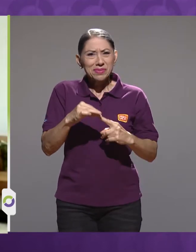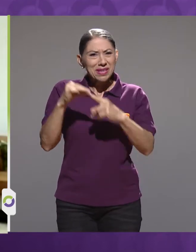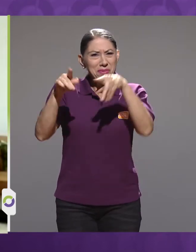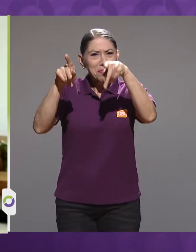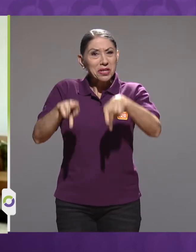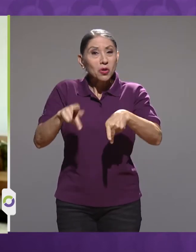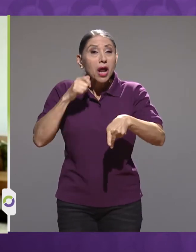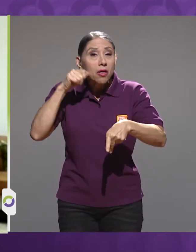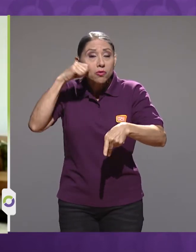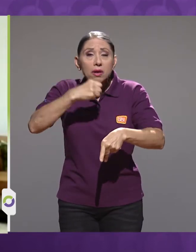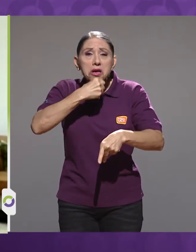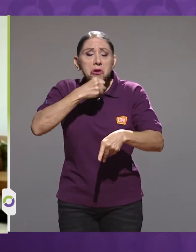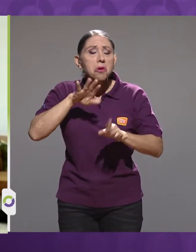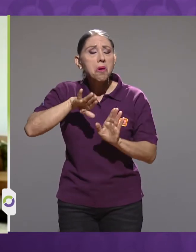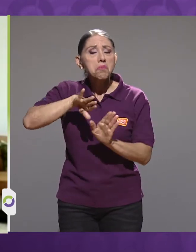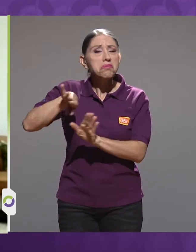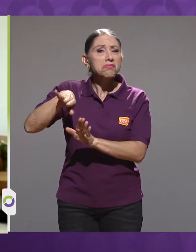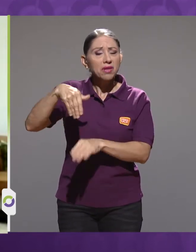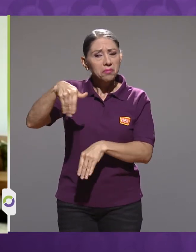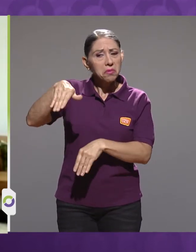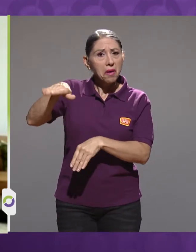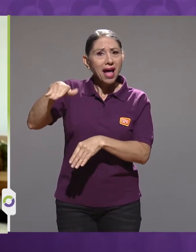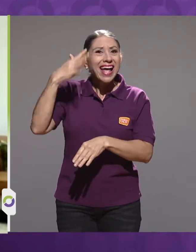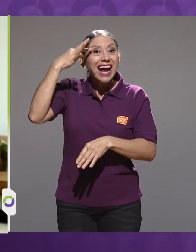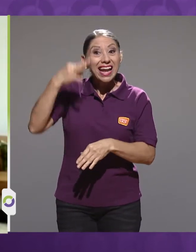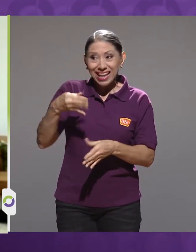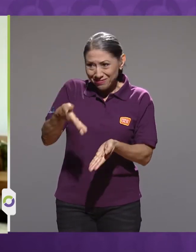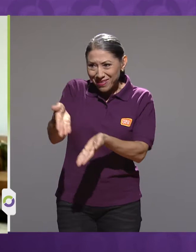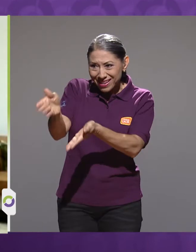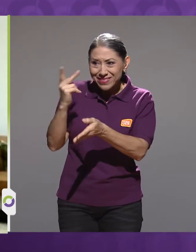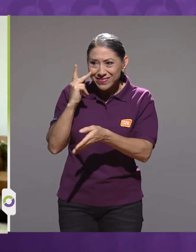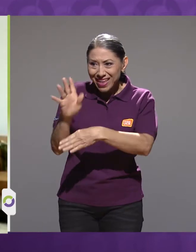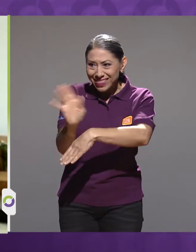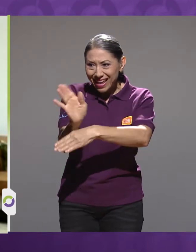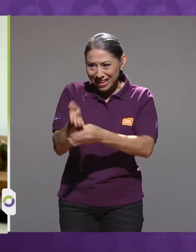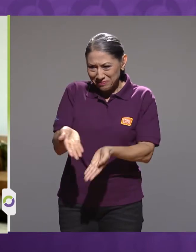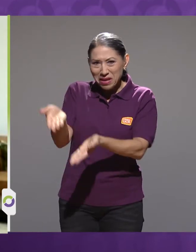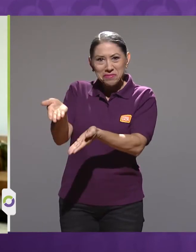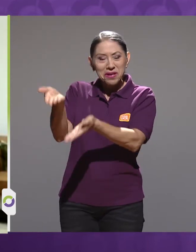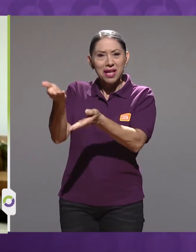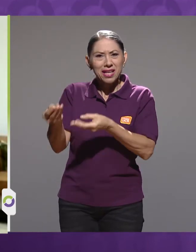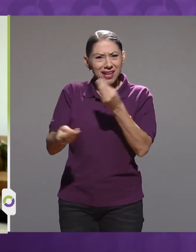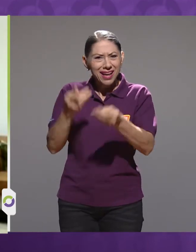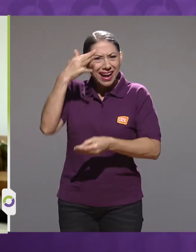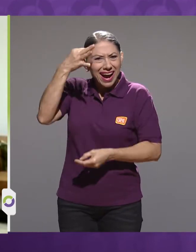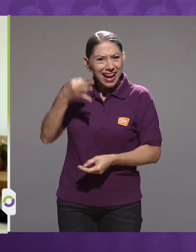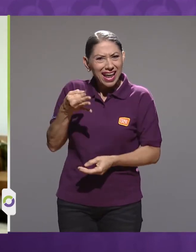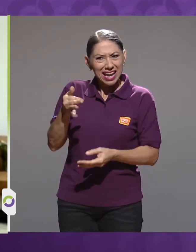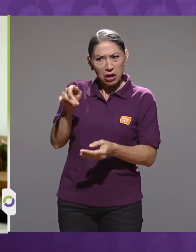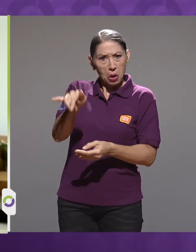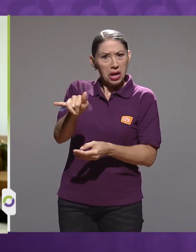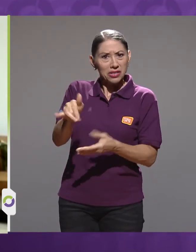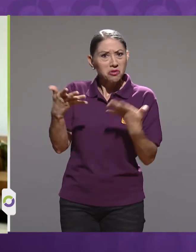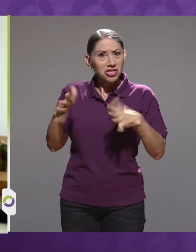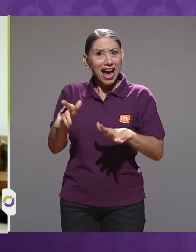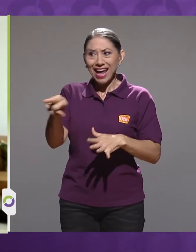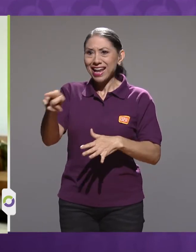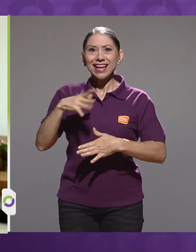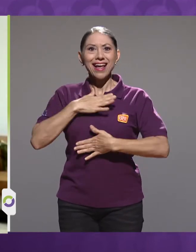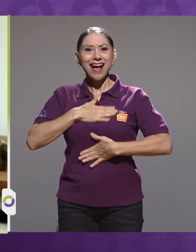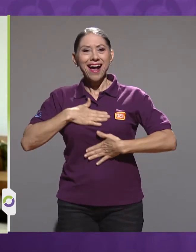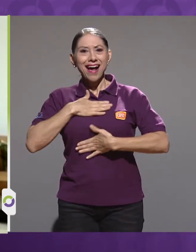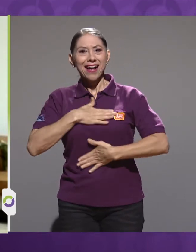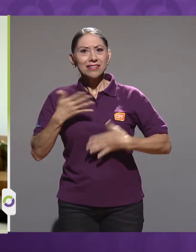mayor lo hacen y lo dejan a un lado y creen que por ponerle la televisión para que la persona vea, ya